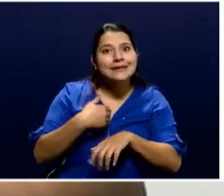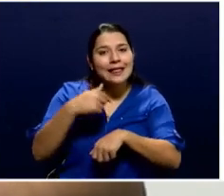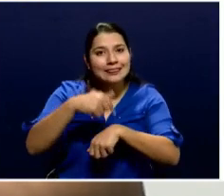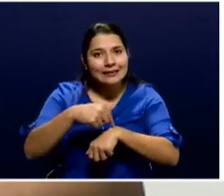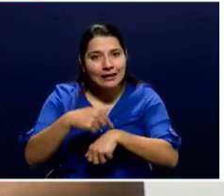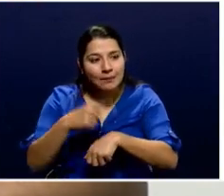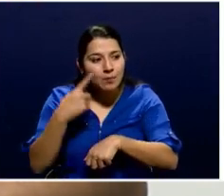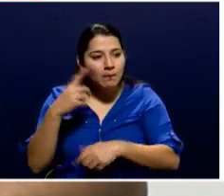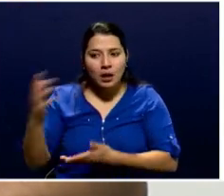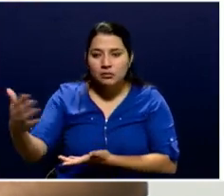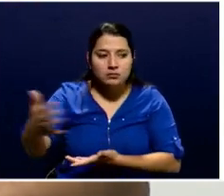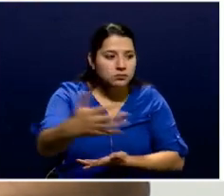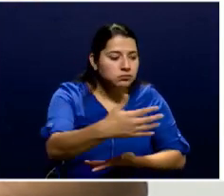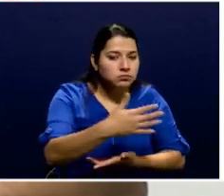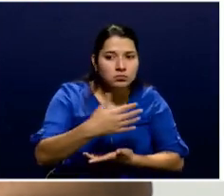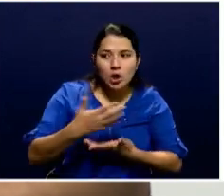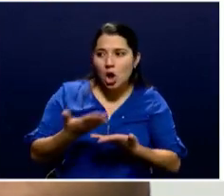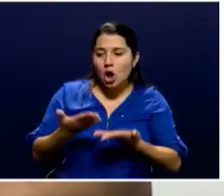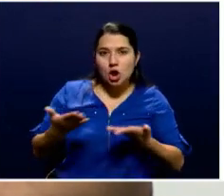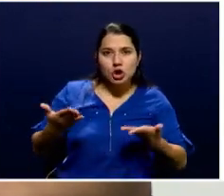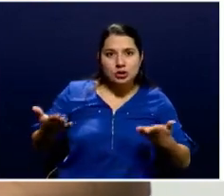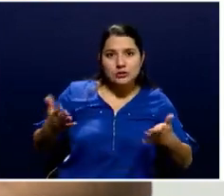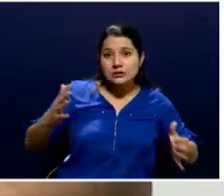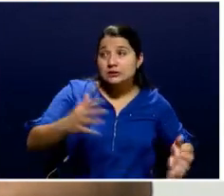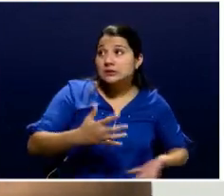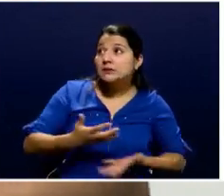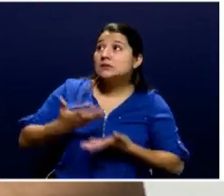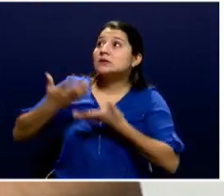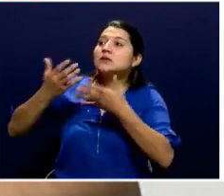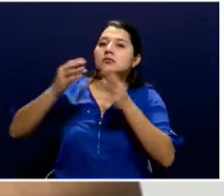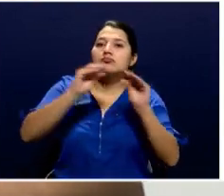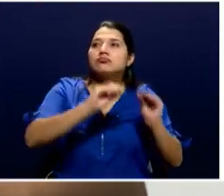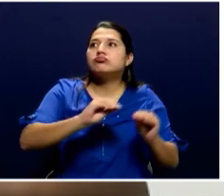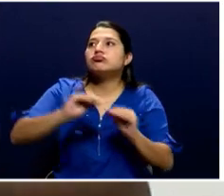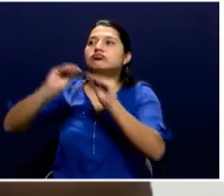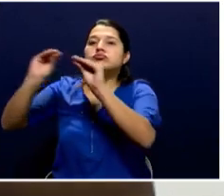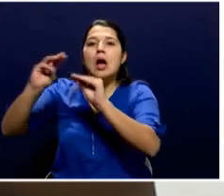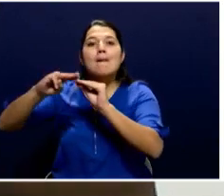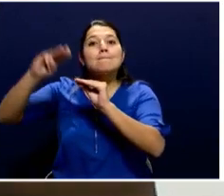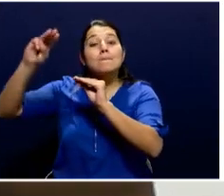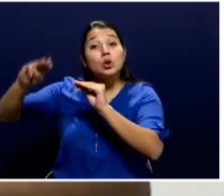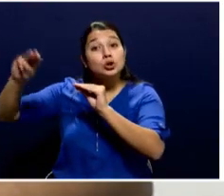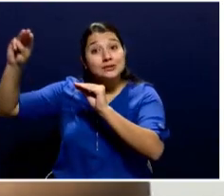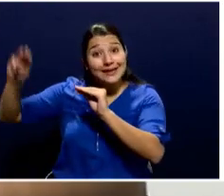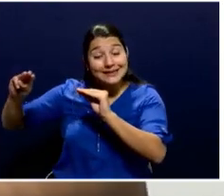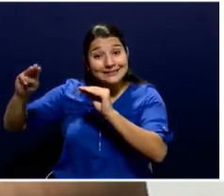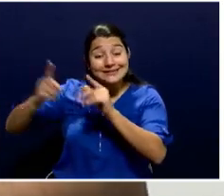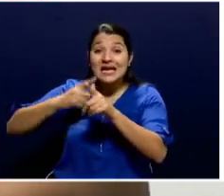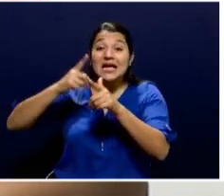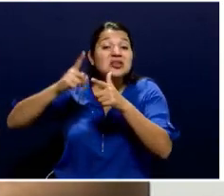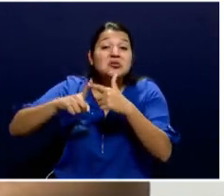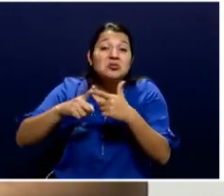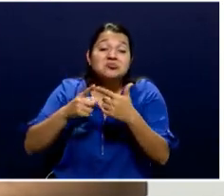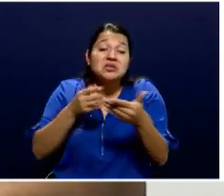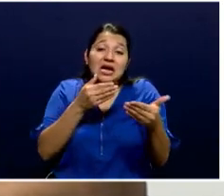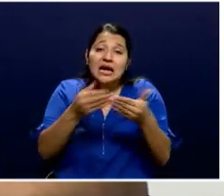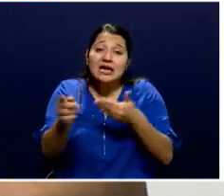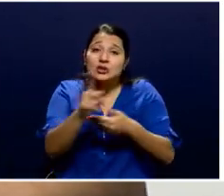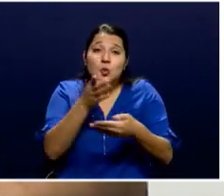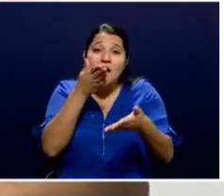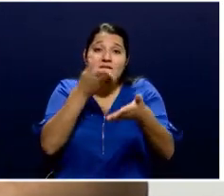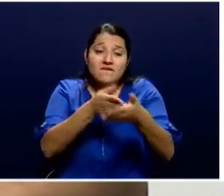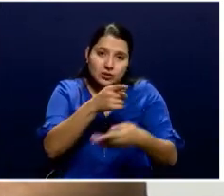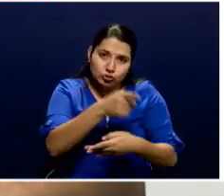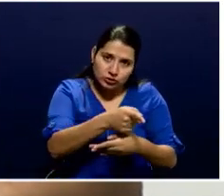prepararse, agarrar cosas que va a ocupar y sube a las montañas y el efecto de la subida del agua no afecta tanto como en